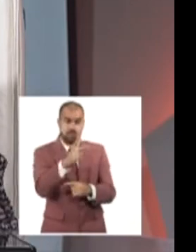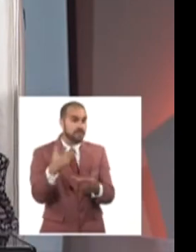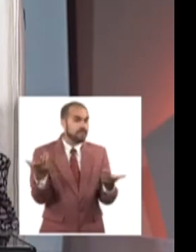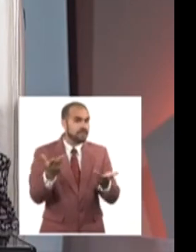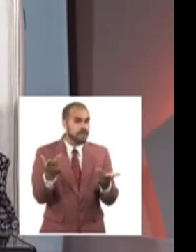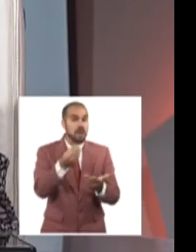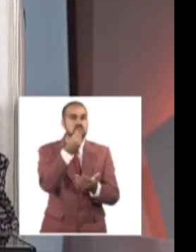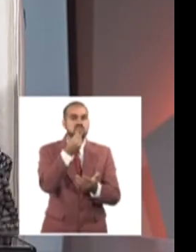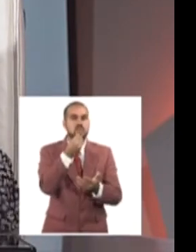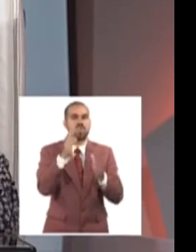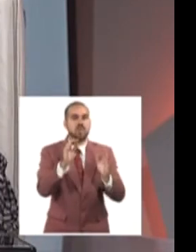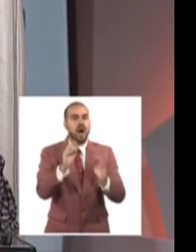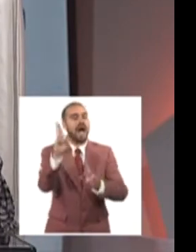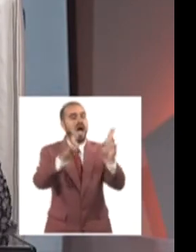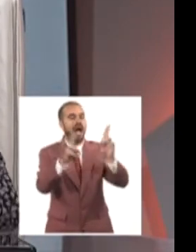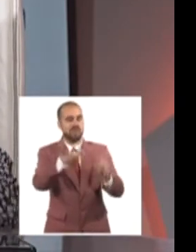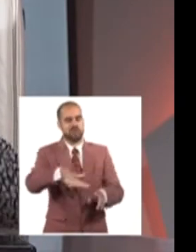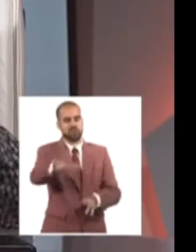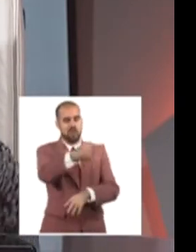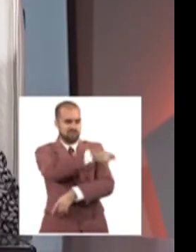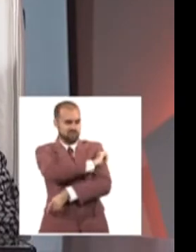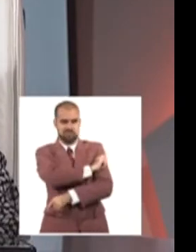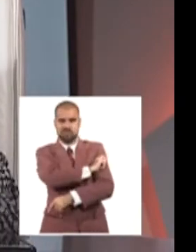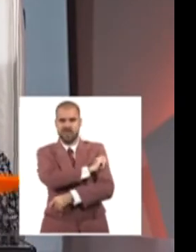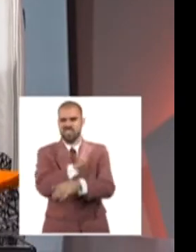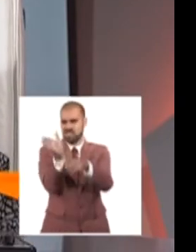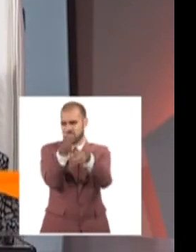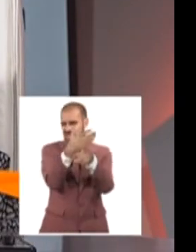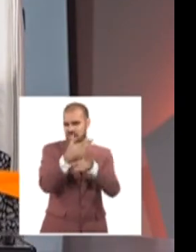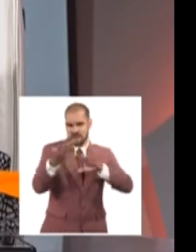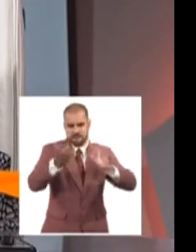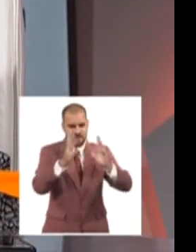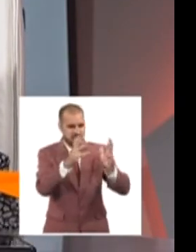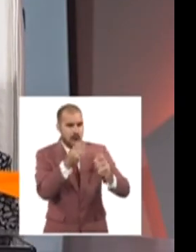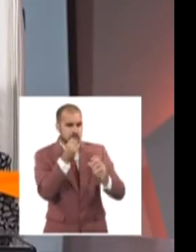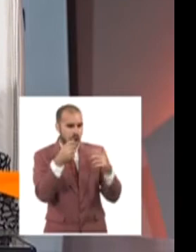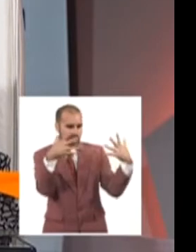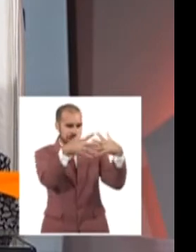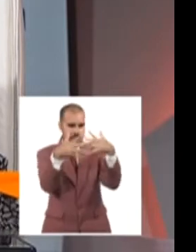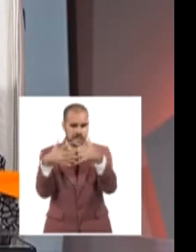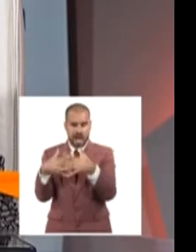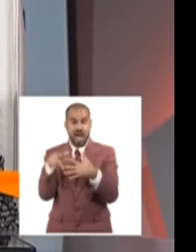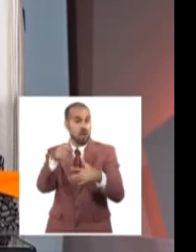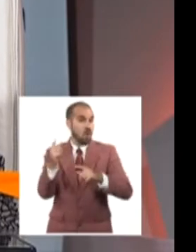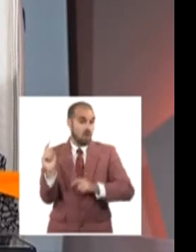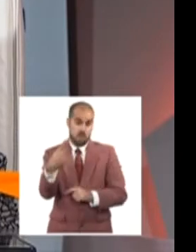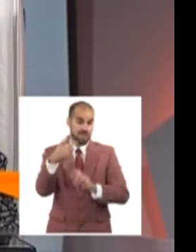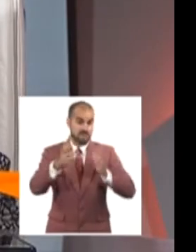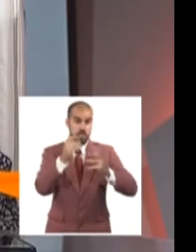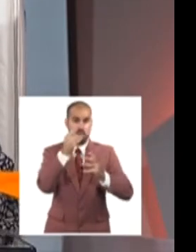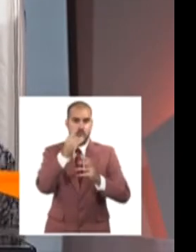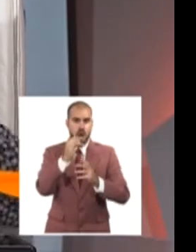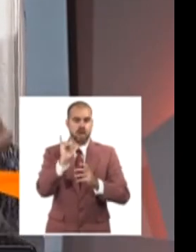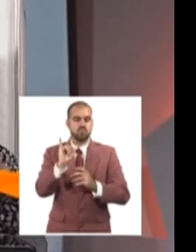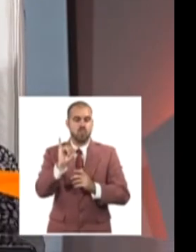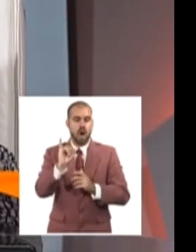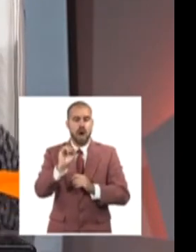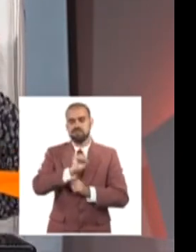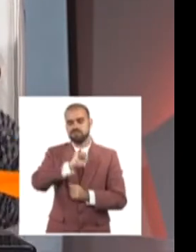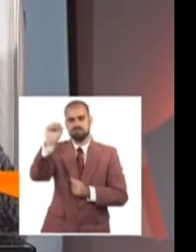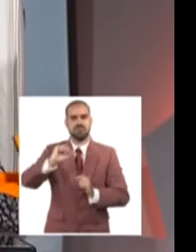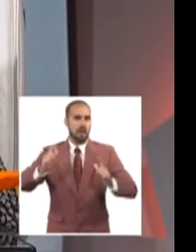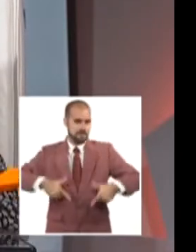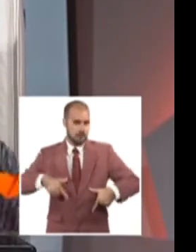conciliación conciliar diferentes tendencias él sabe que esa es la única manera de llegar al poder él sabe también